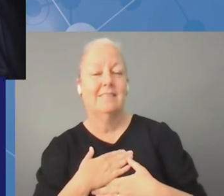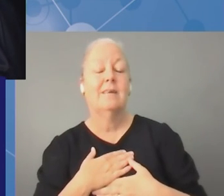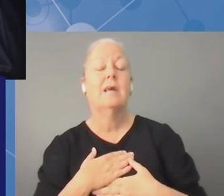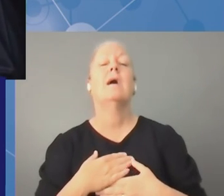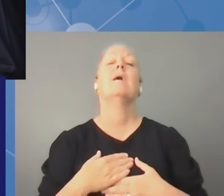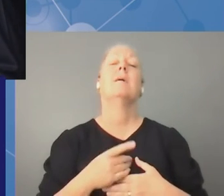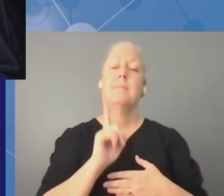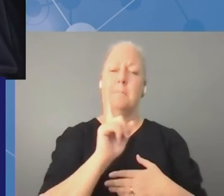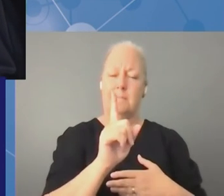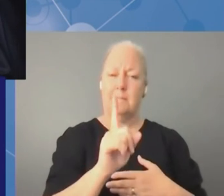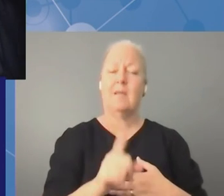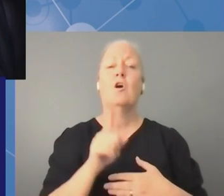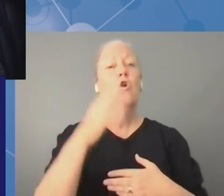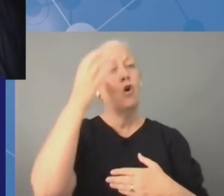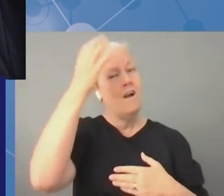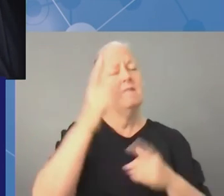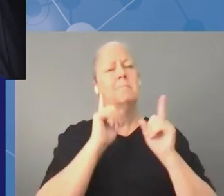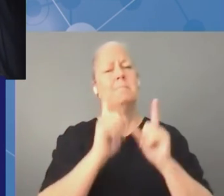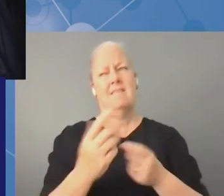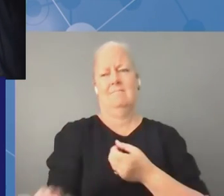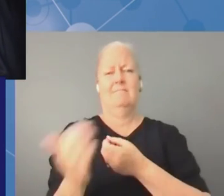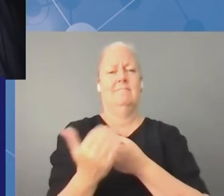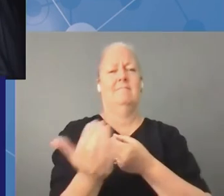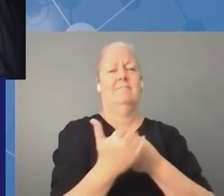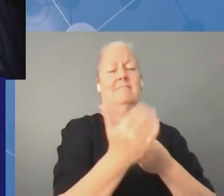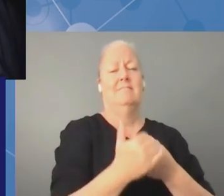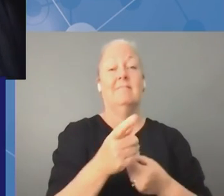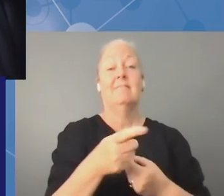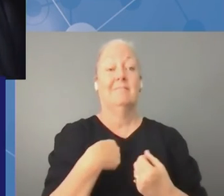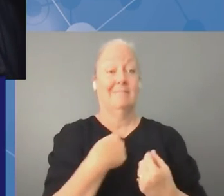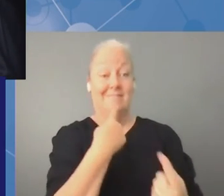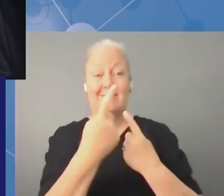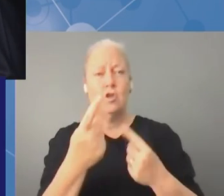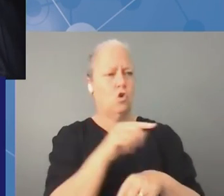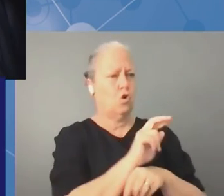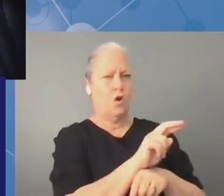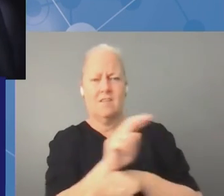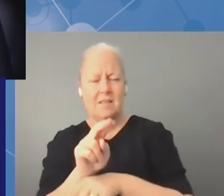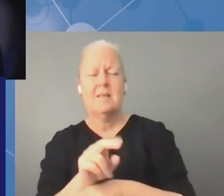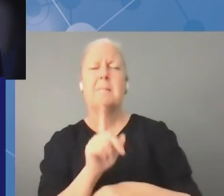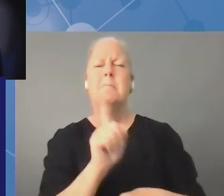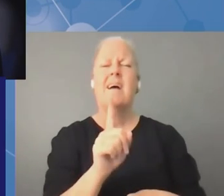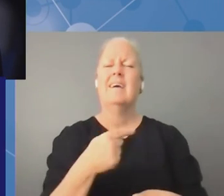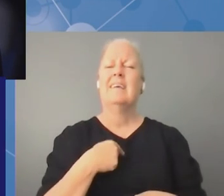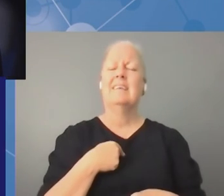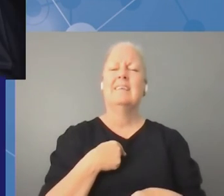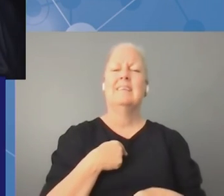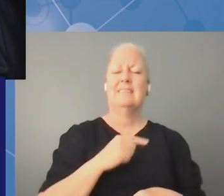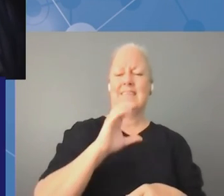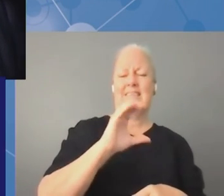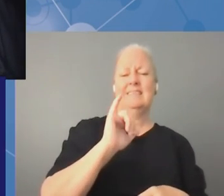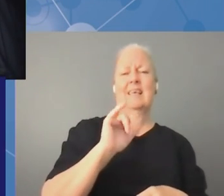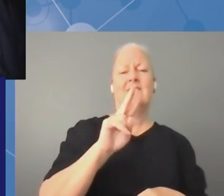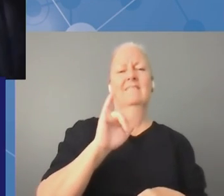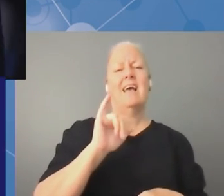los gobiernos. Hablamos de gobernanza, pero nosotros somos la sociedad civil. Nosotros, sin